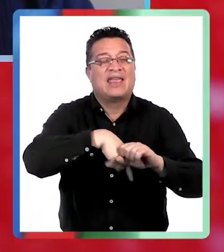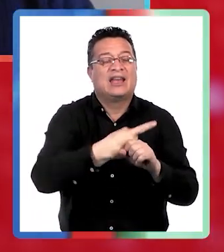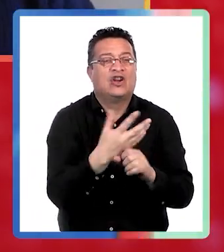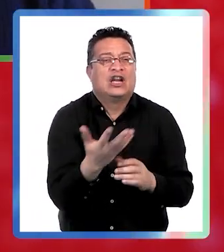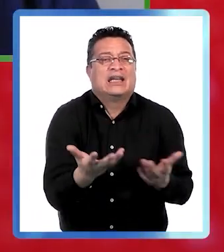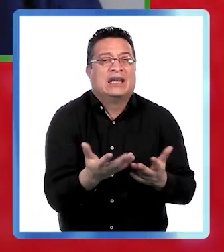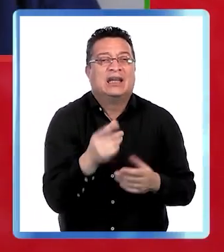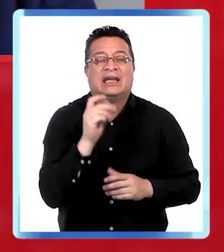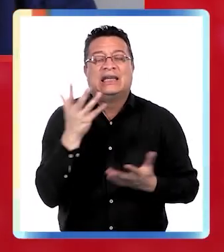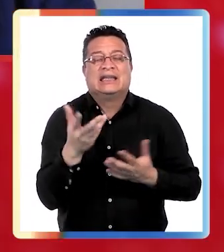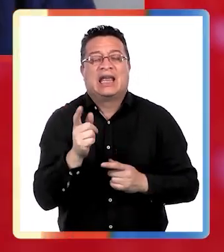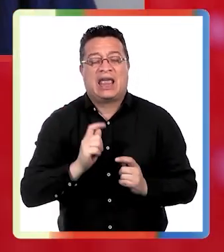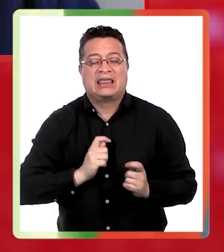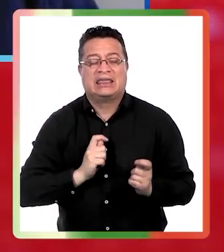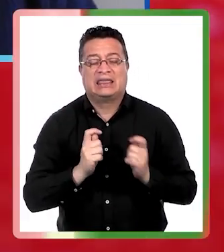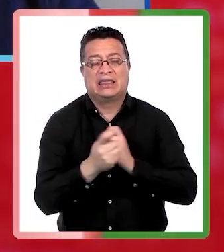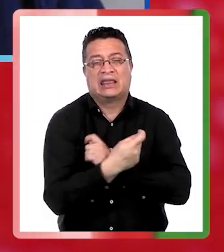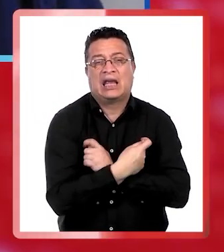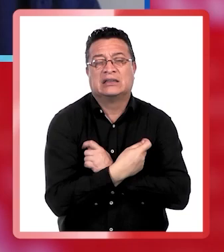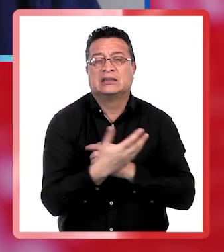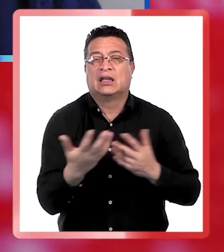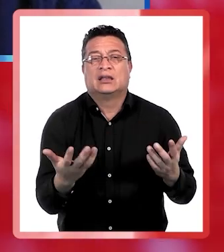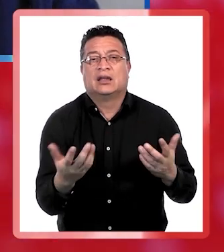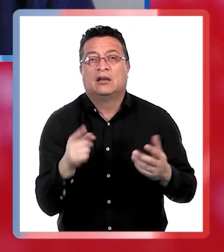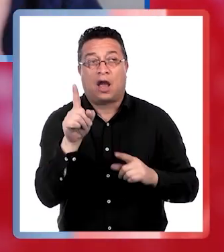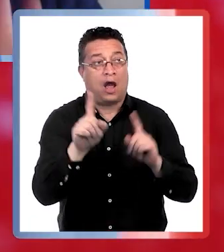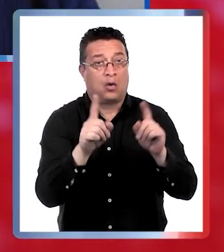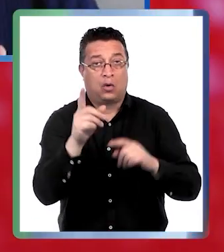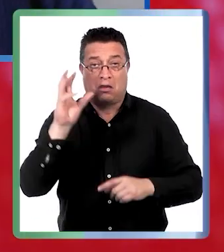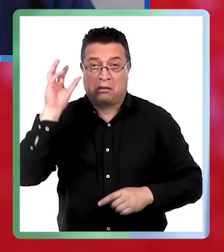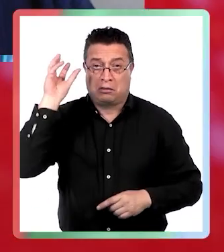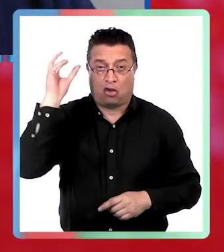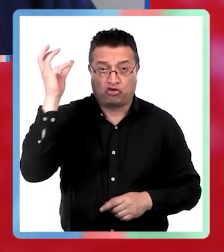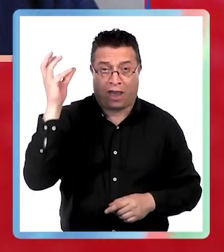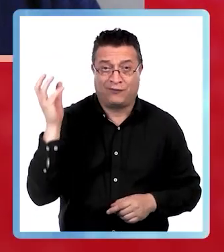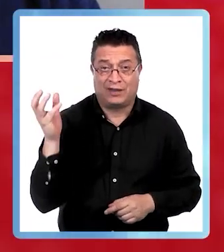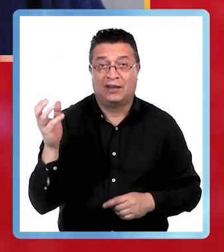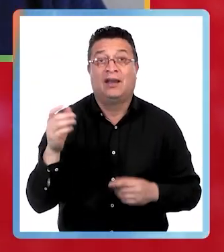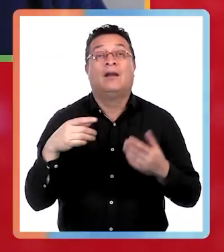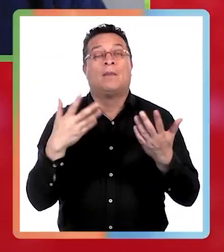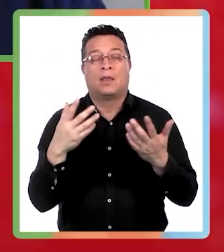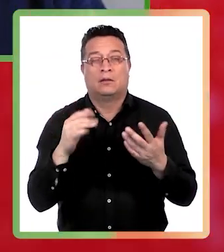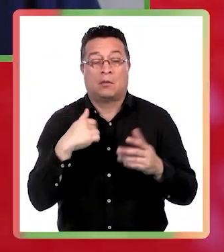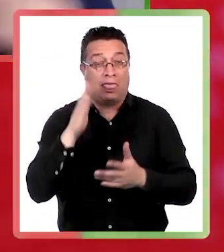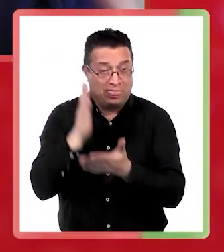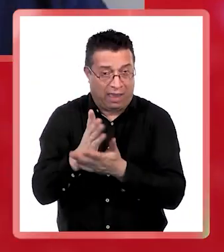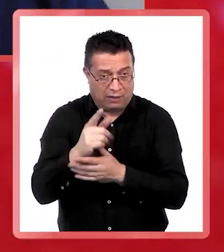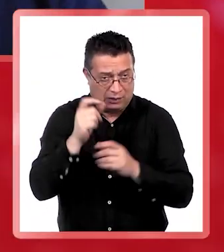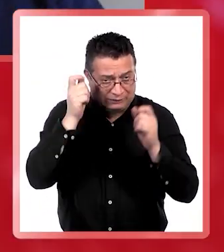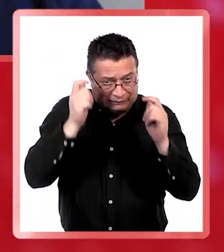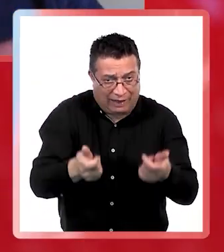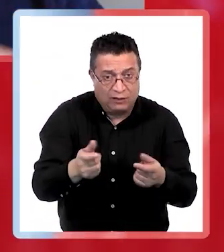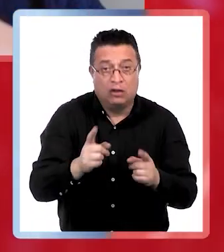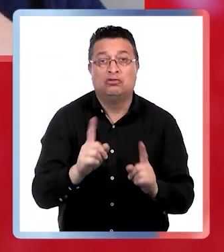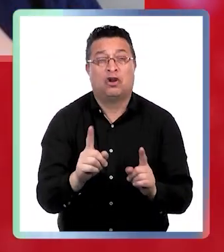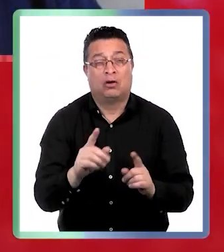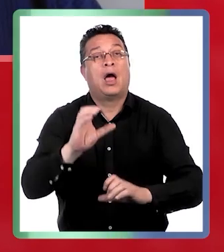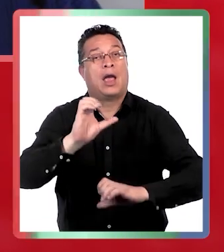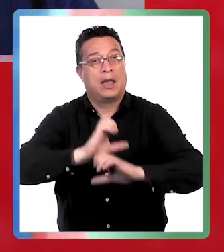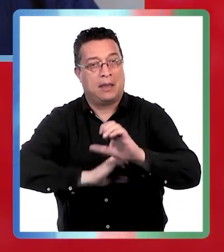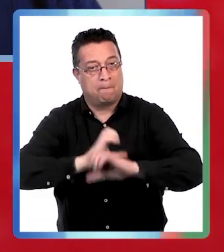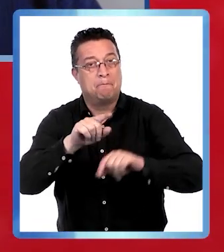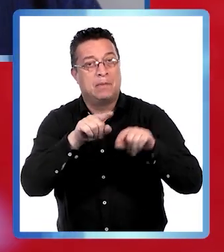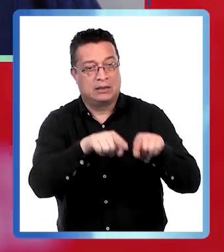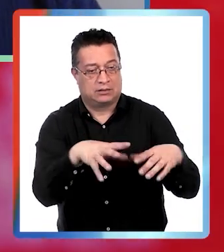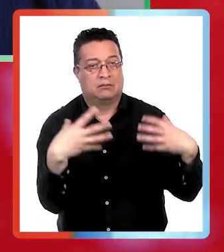de género, qué es una persona trans. A veces no, las personas no tienen ni idea y claro, no tienen por qué saberlo. Y las